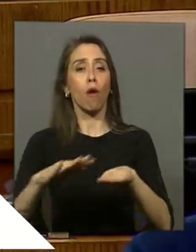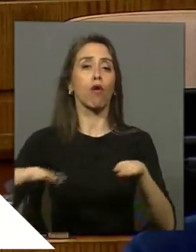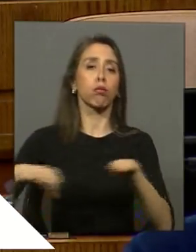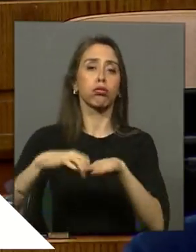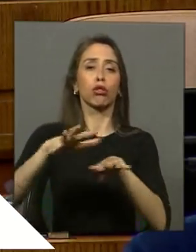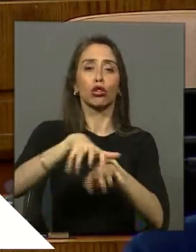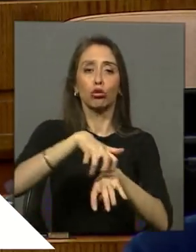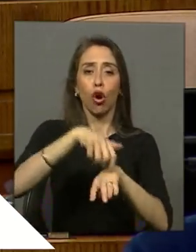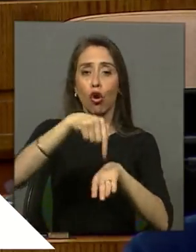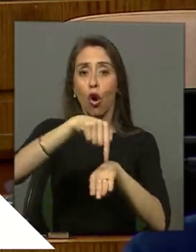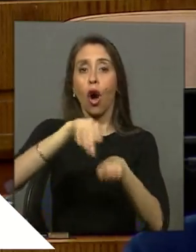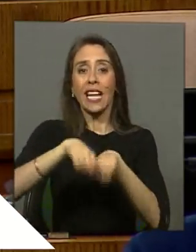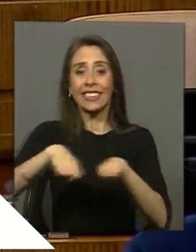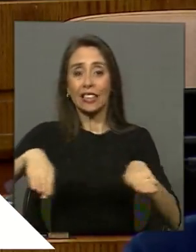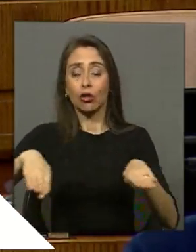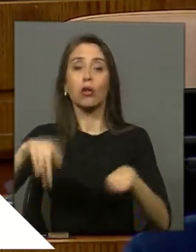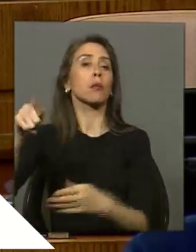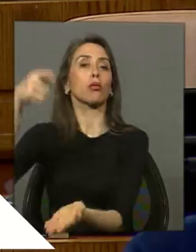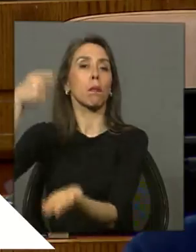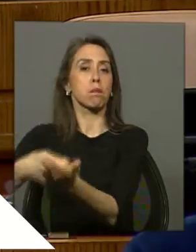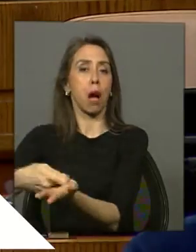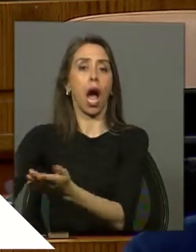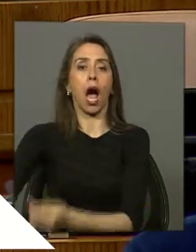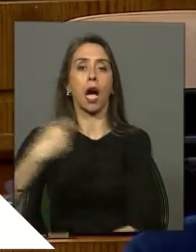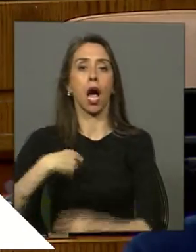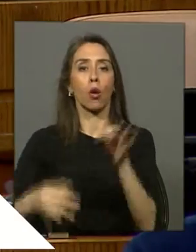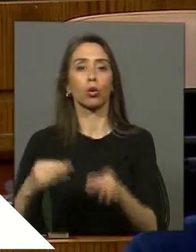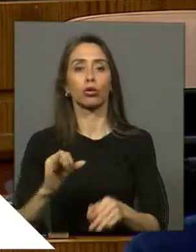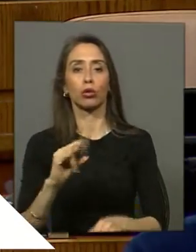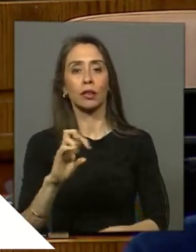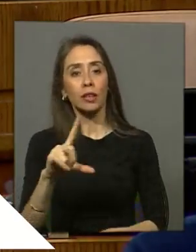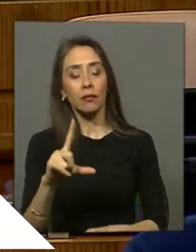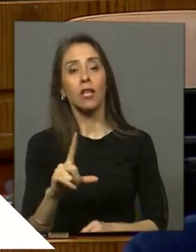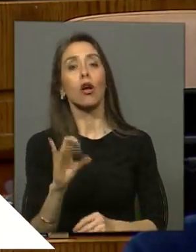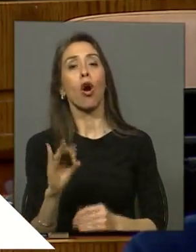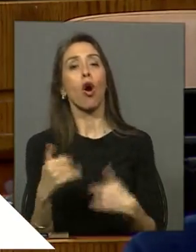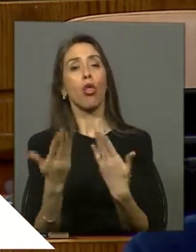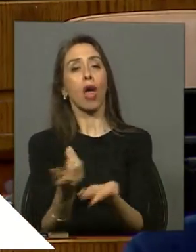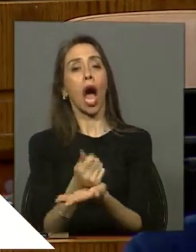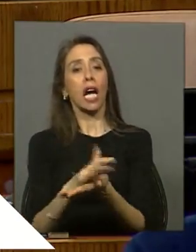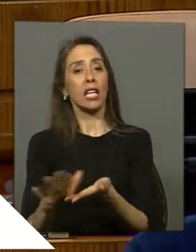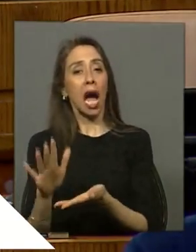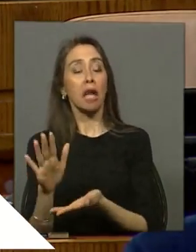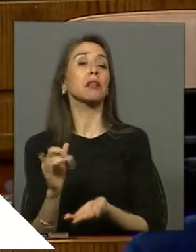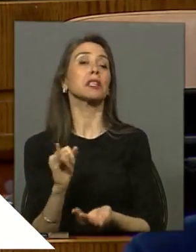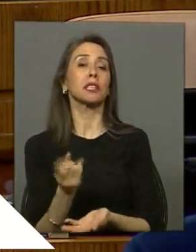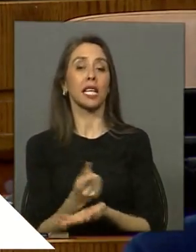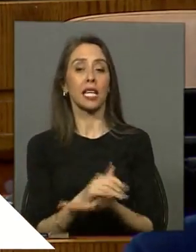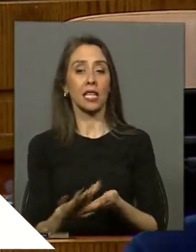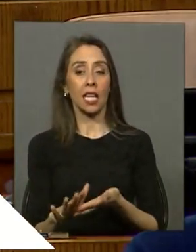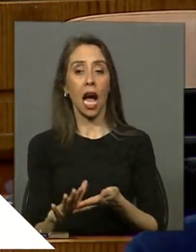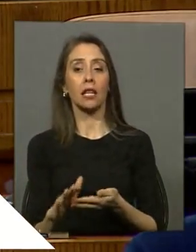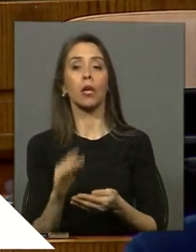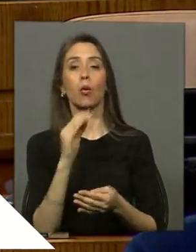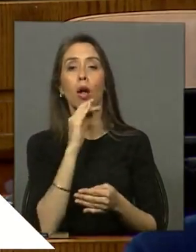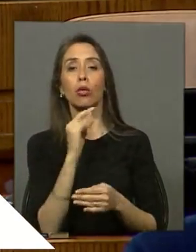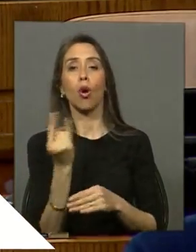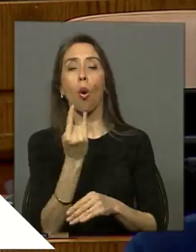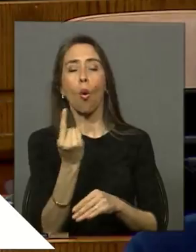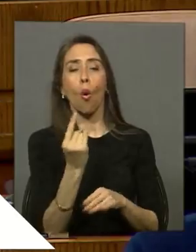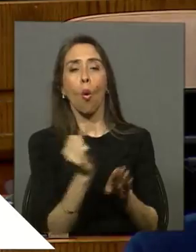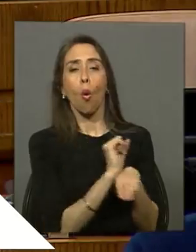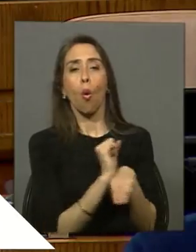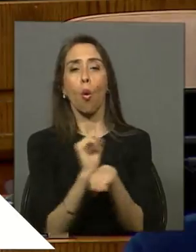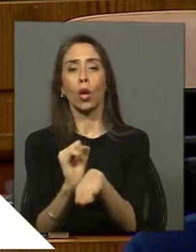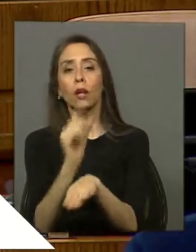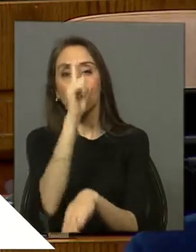un servicio secundario pueda entregar gratuidad si así lo considera que haya gratuidad en los casos de emergencia en hospitales